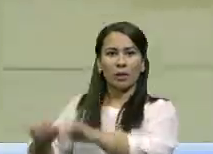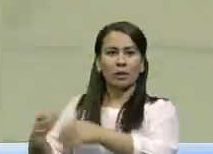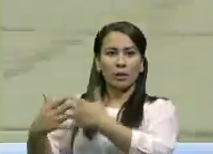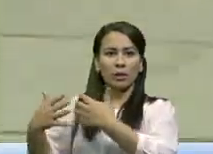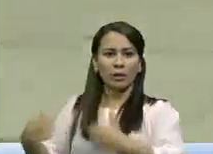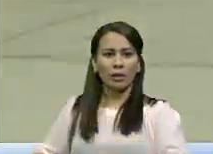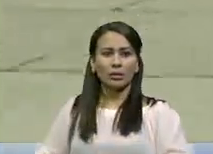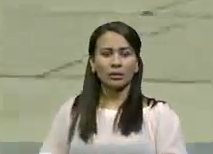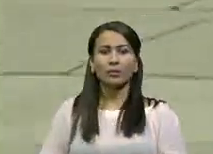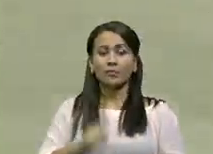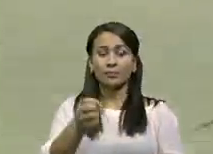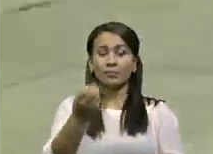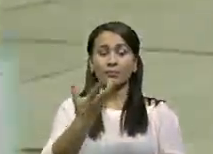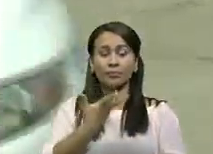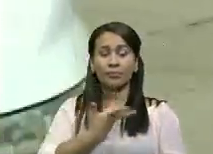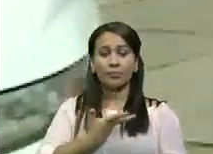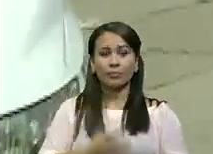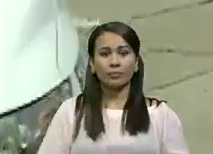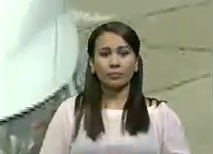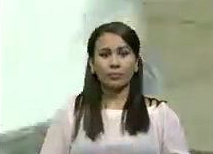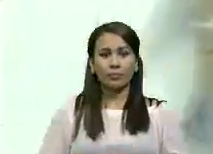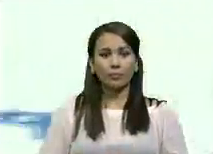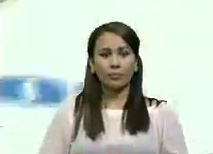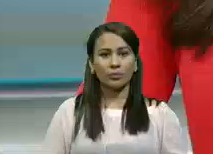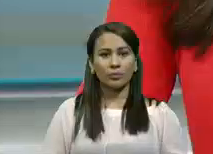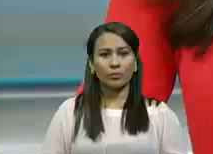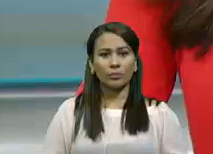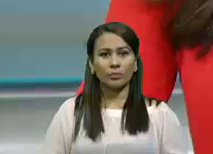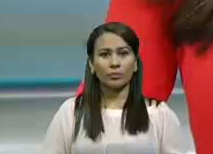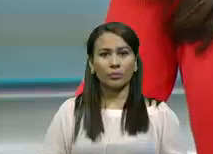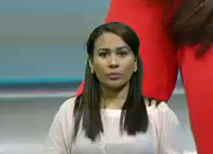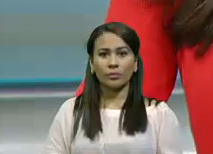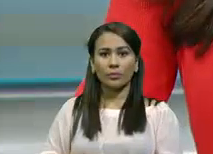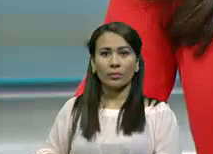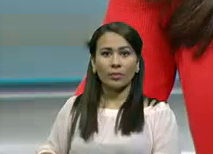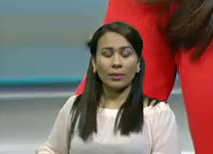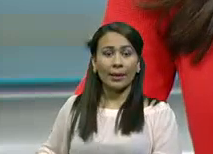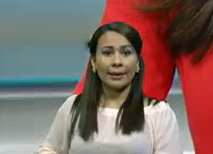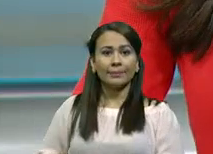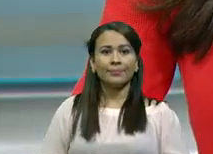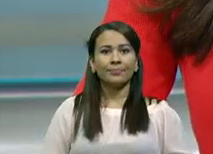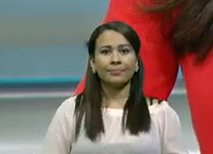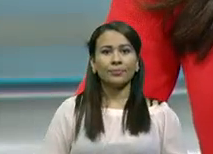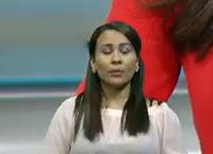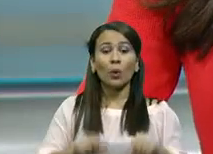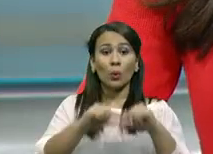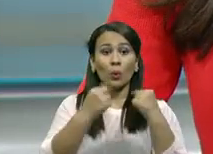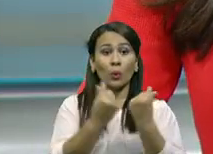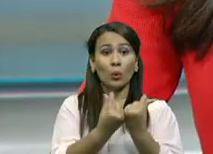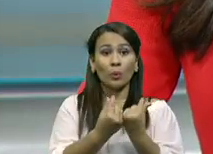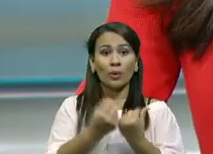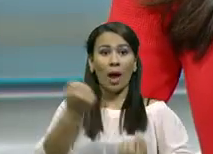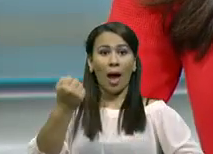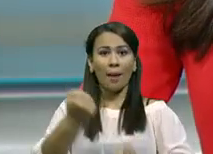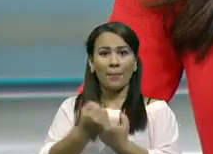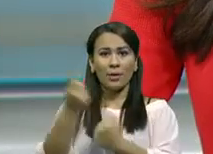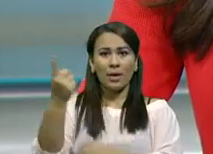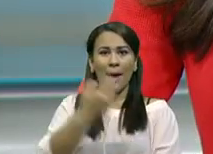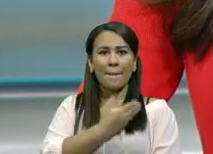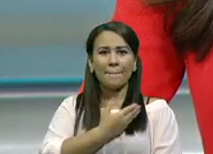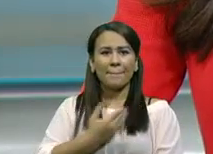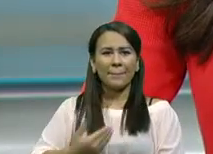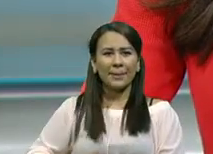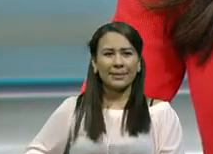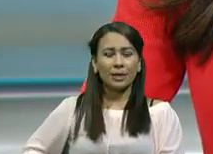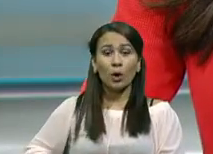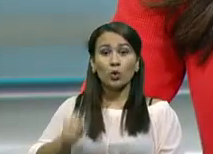ciudadano. Informó Ítalo Ruiz. Cambiamos de tema. Grupos afines a la presidenta surcoreana